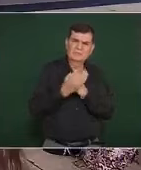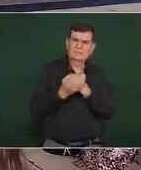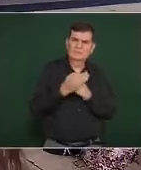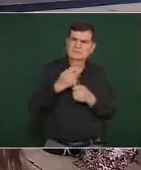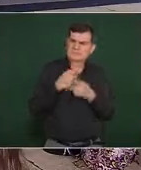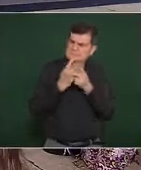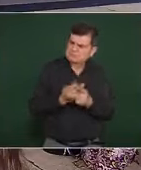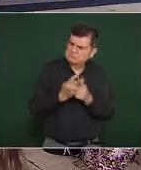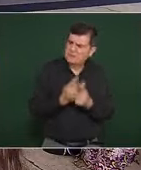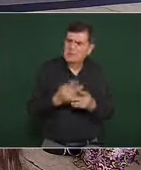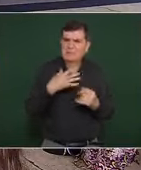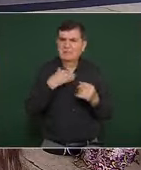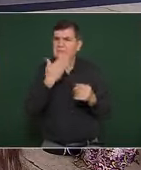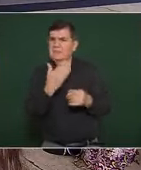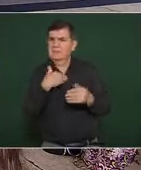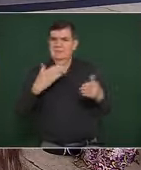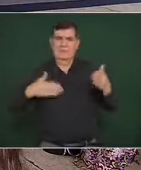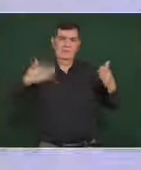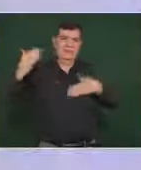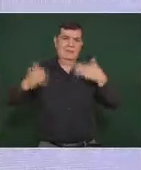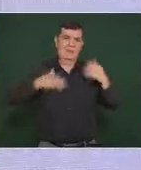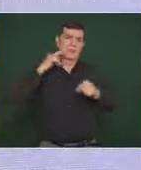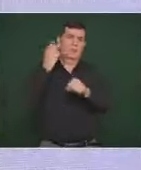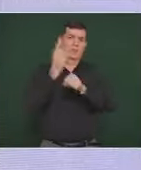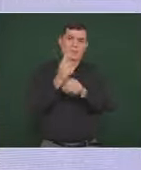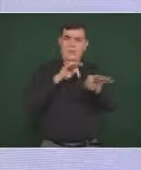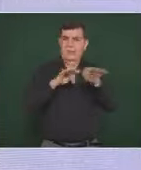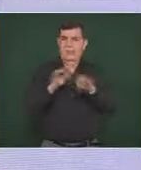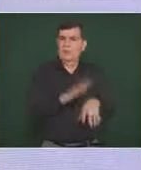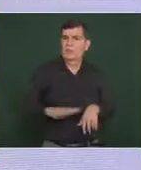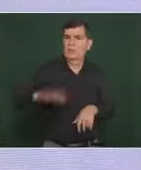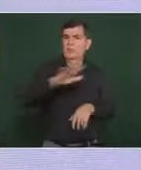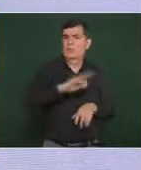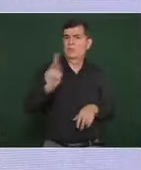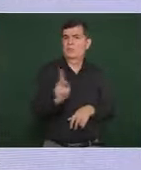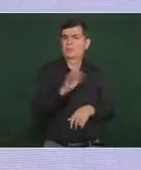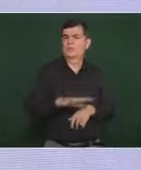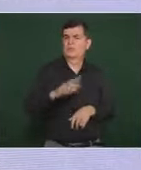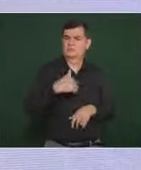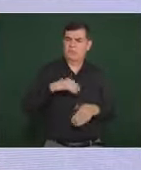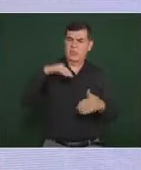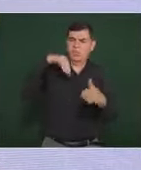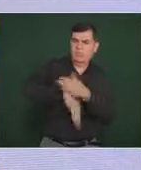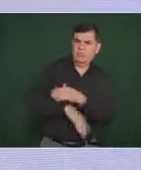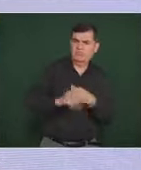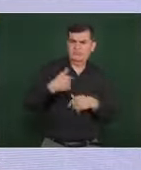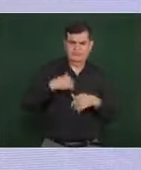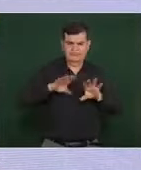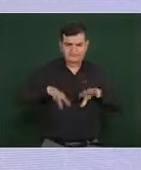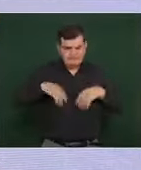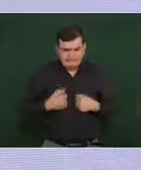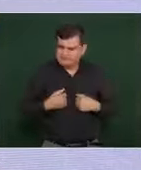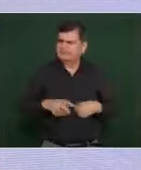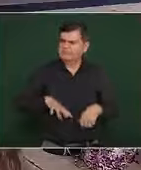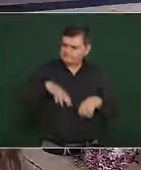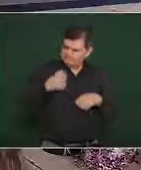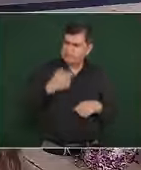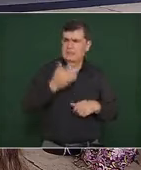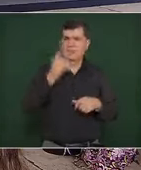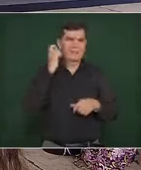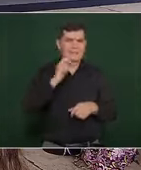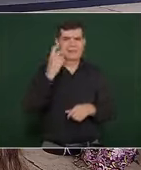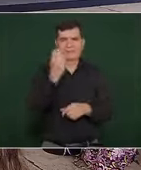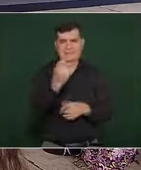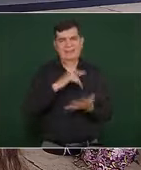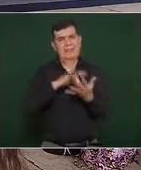a la alegría, por supuesto, voluntad y trabajo de un pueblo que no sabe rendirse como es el pueblo guerrerense. Muchas gracias